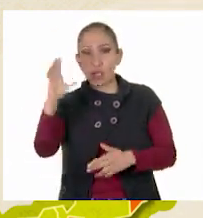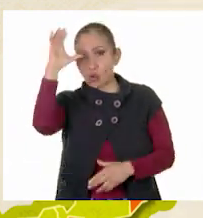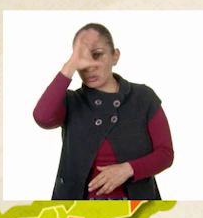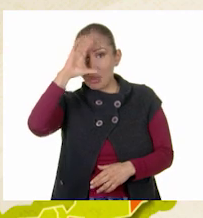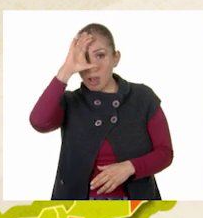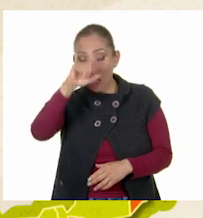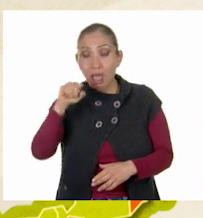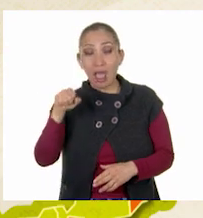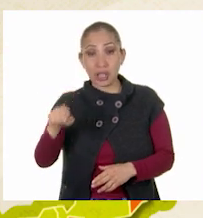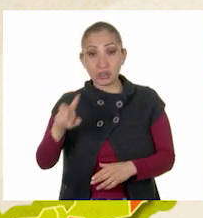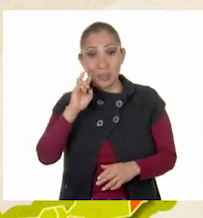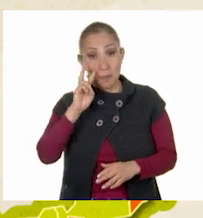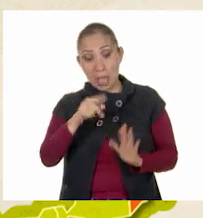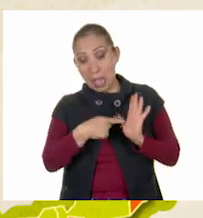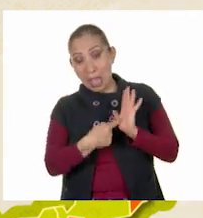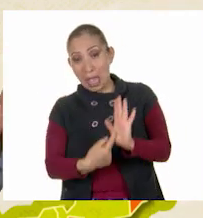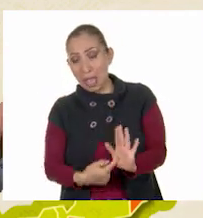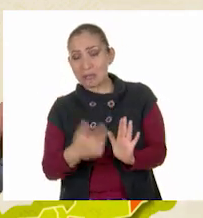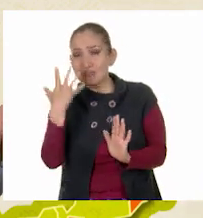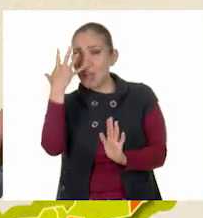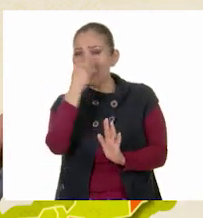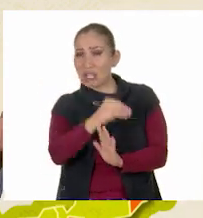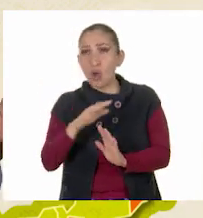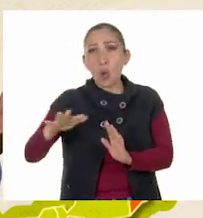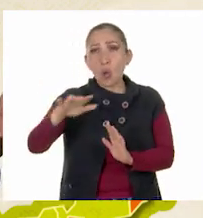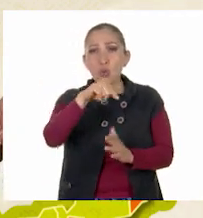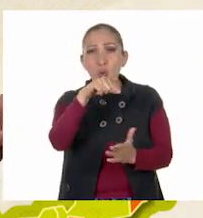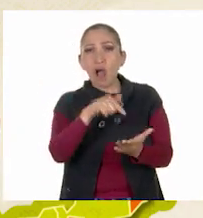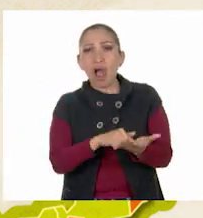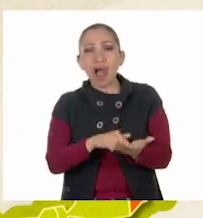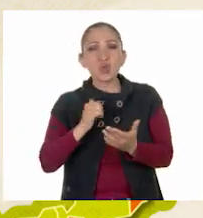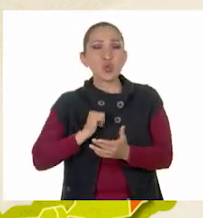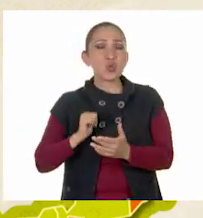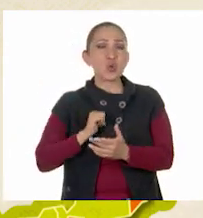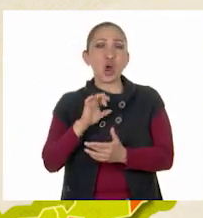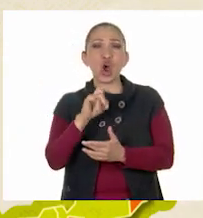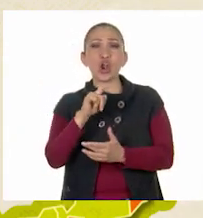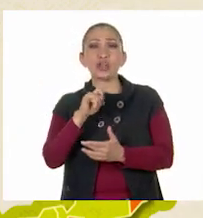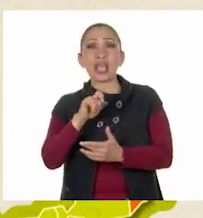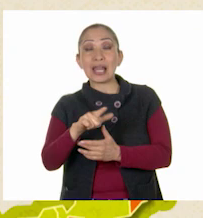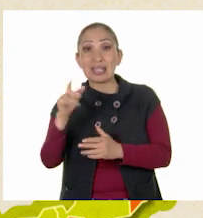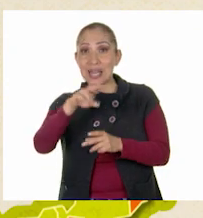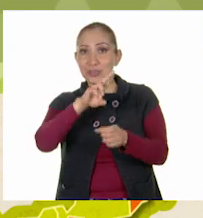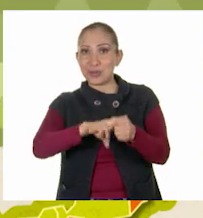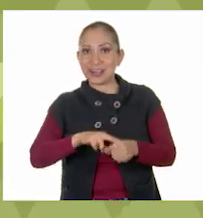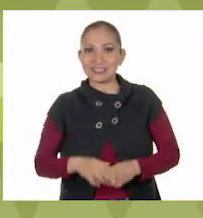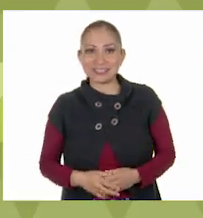lo cual se ve reflejado en sus bellísimos paisajes coloniales y naturales.